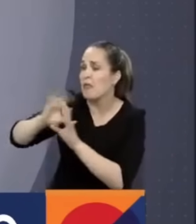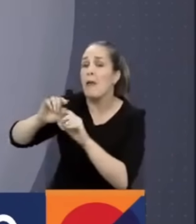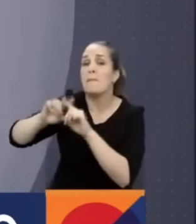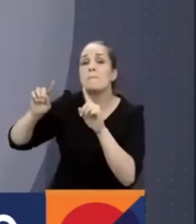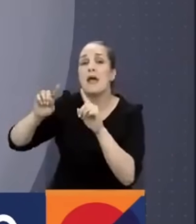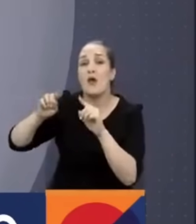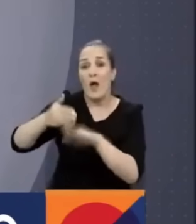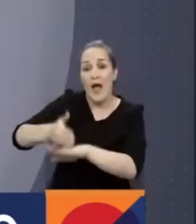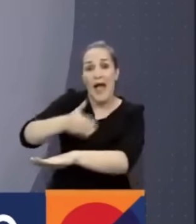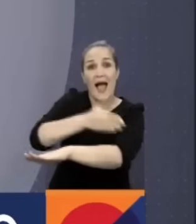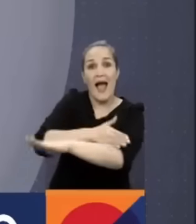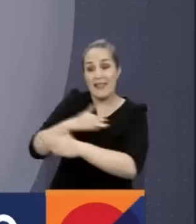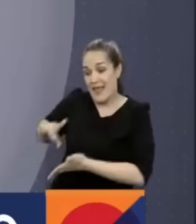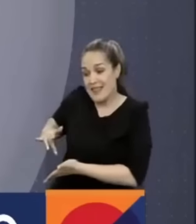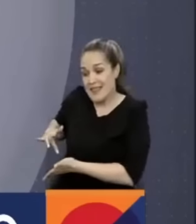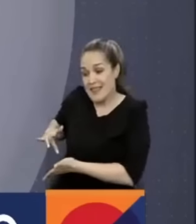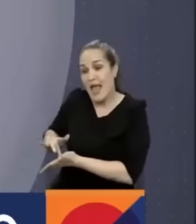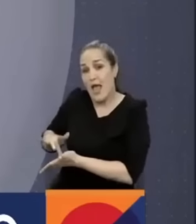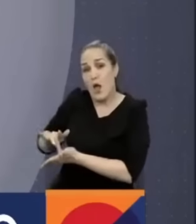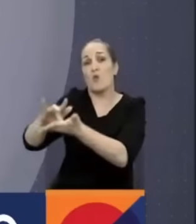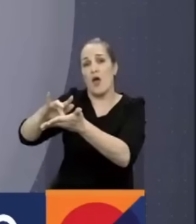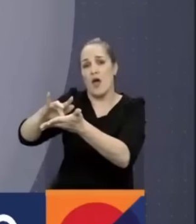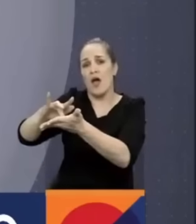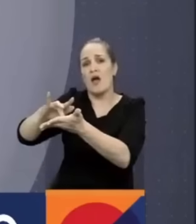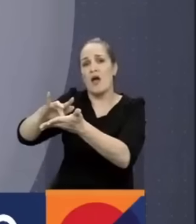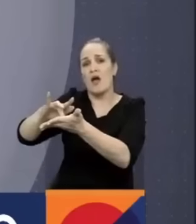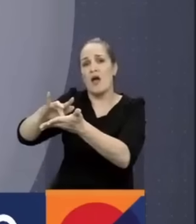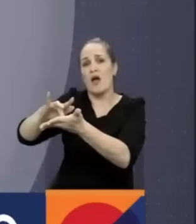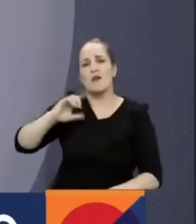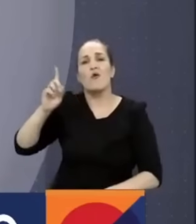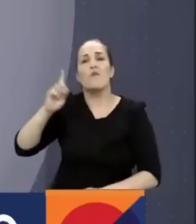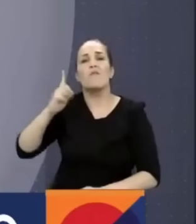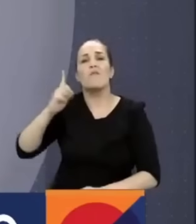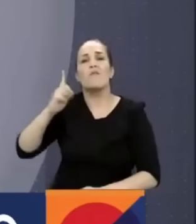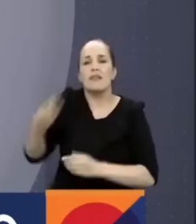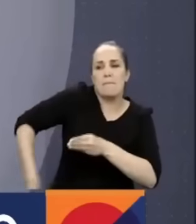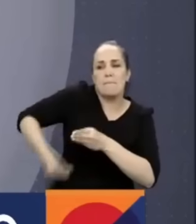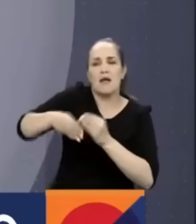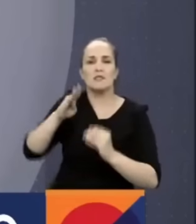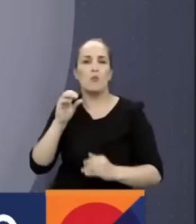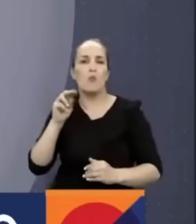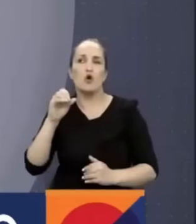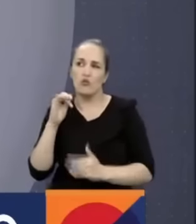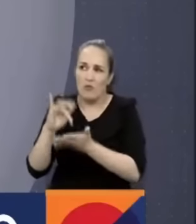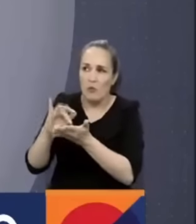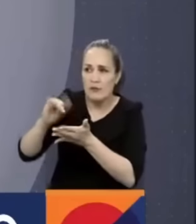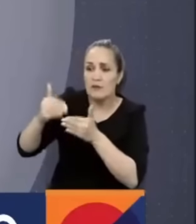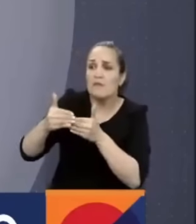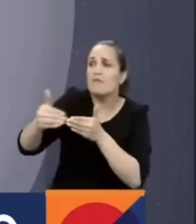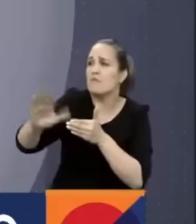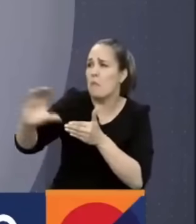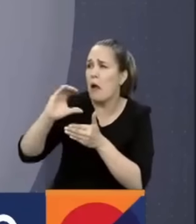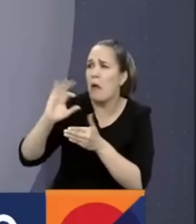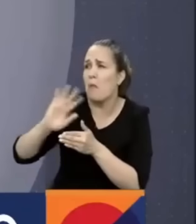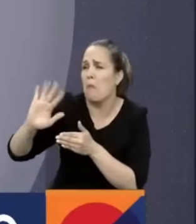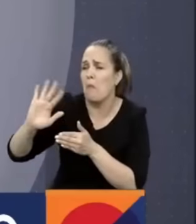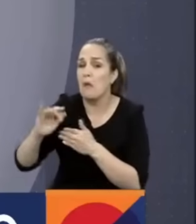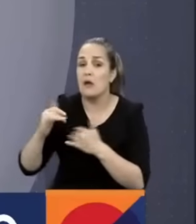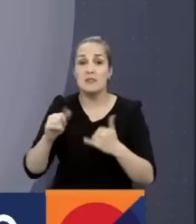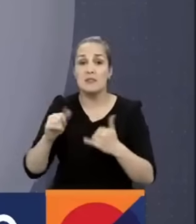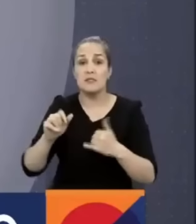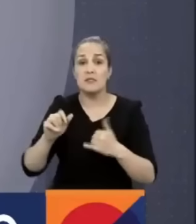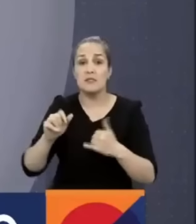deuda que el equipo tiene con el futbolista aparentemente por bonos. El técnico del Sao Paulo, Thiago Carpini, confirmó la